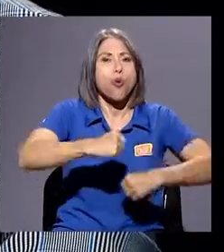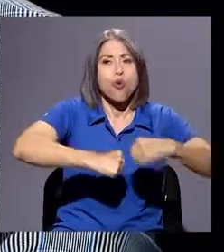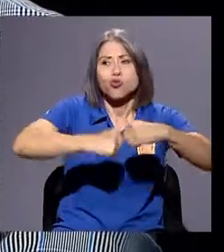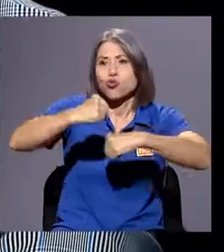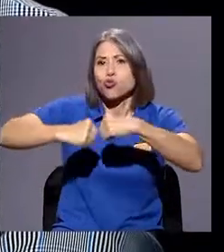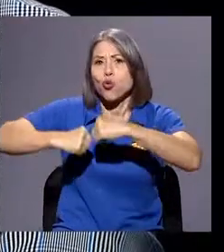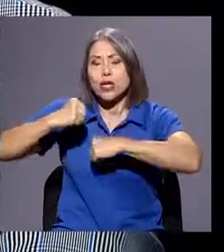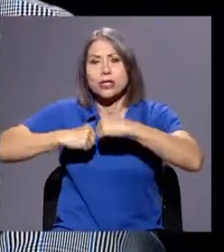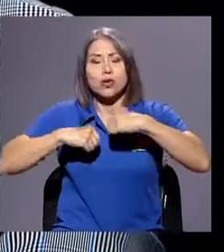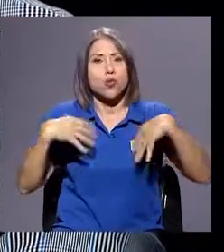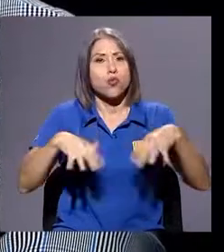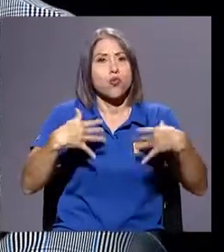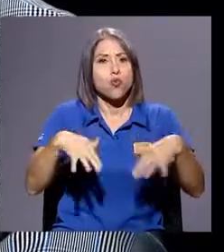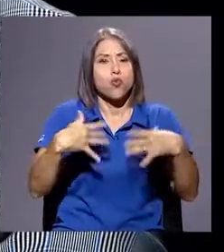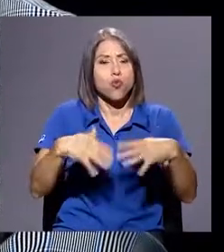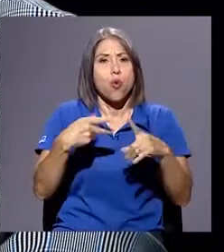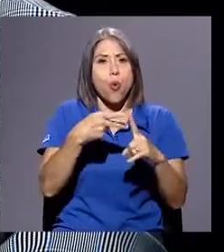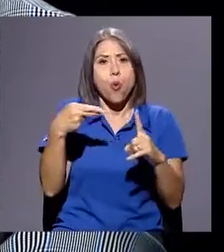comenté,